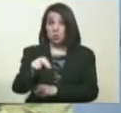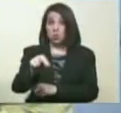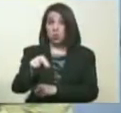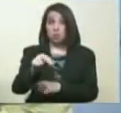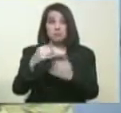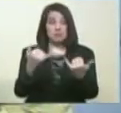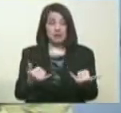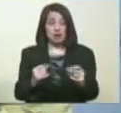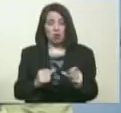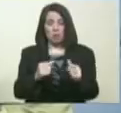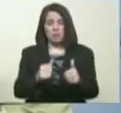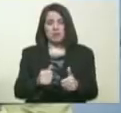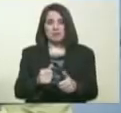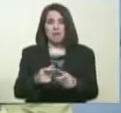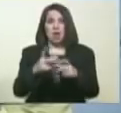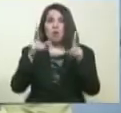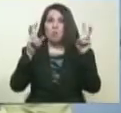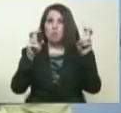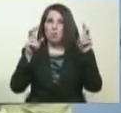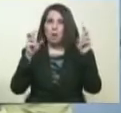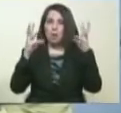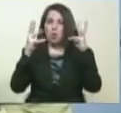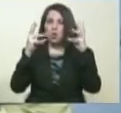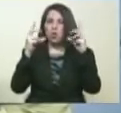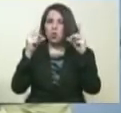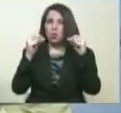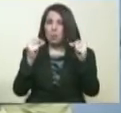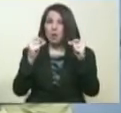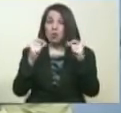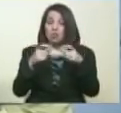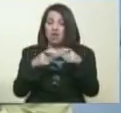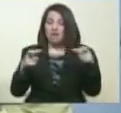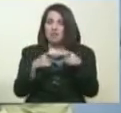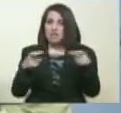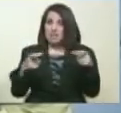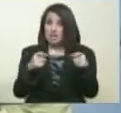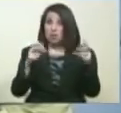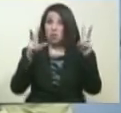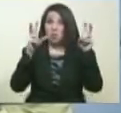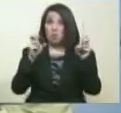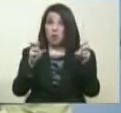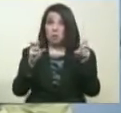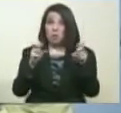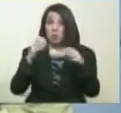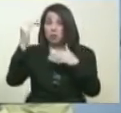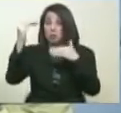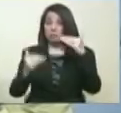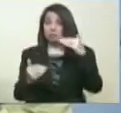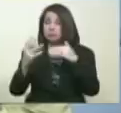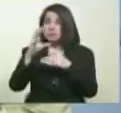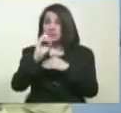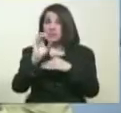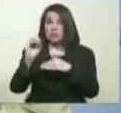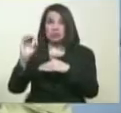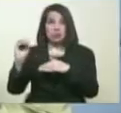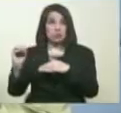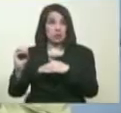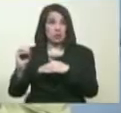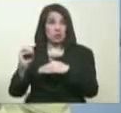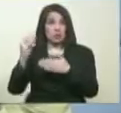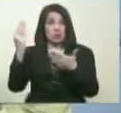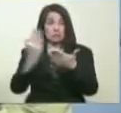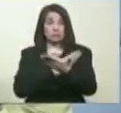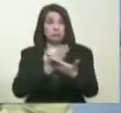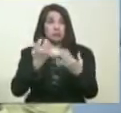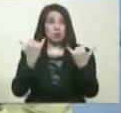en vigencia el nuevo cono monetario y la reconversión monetaria para defender al Bolívar. Y las divisas también las